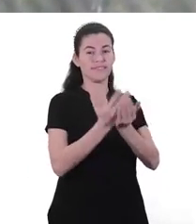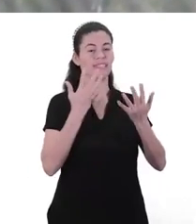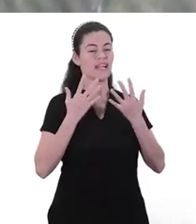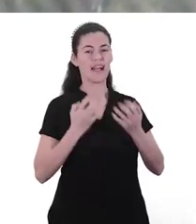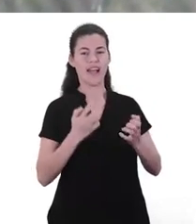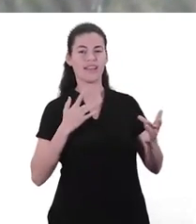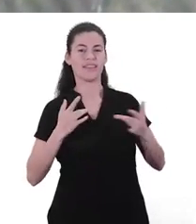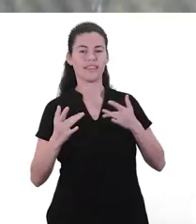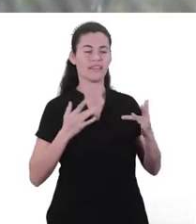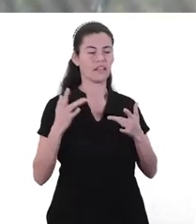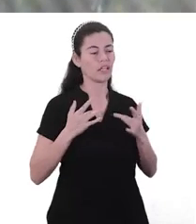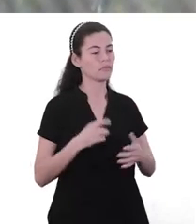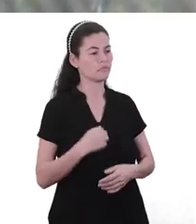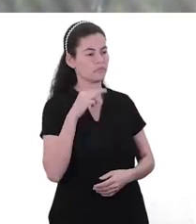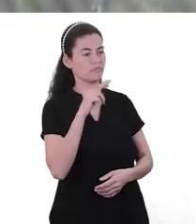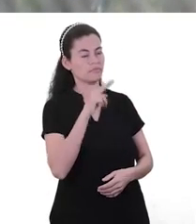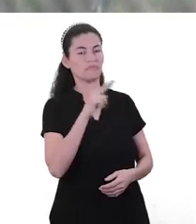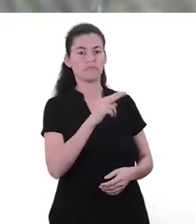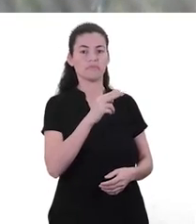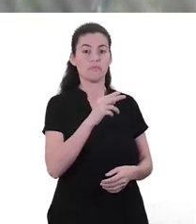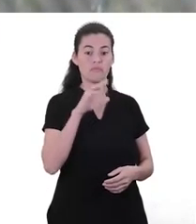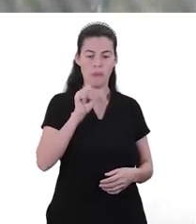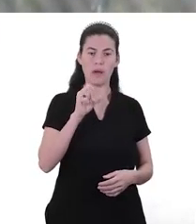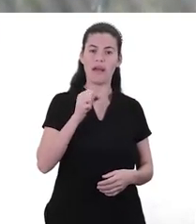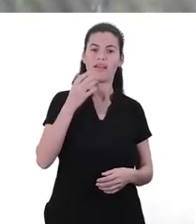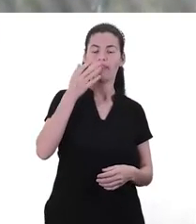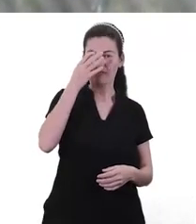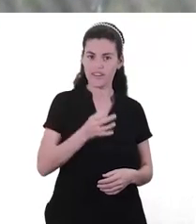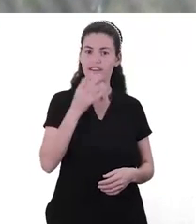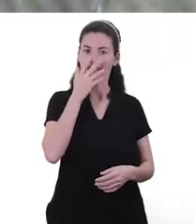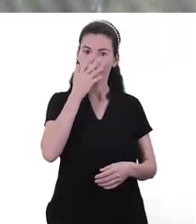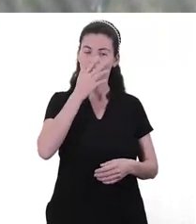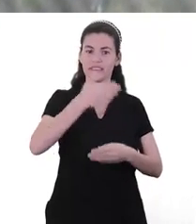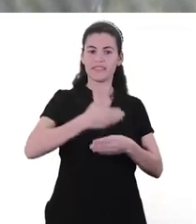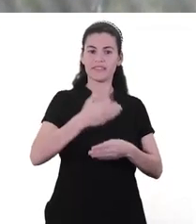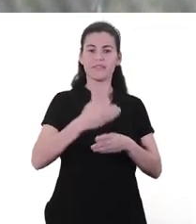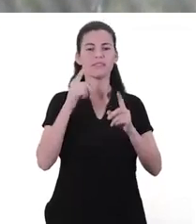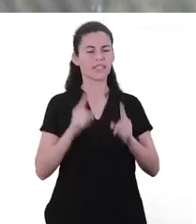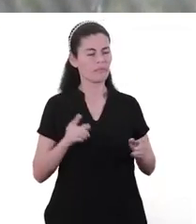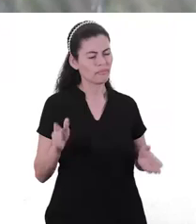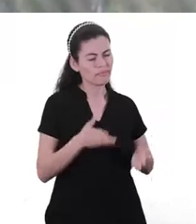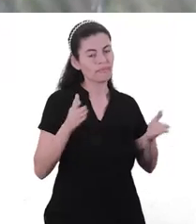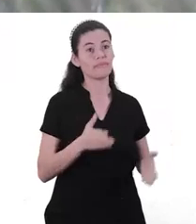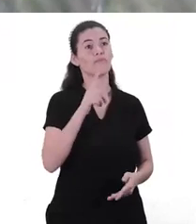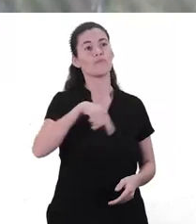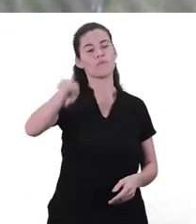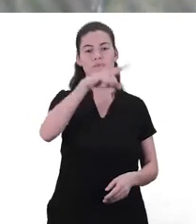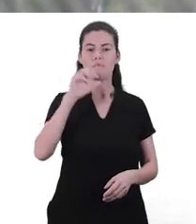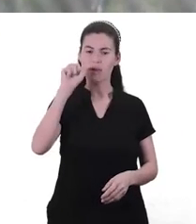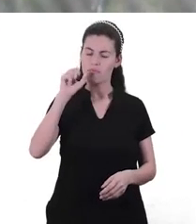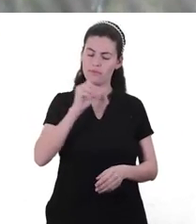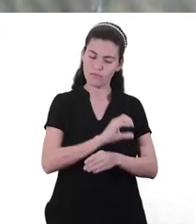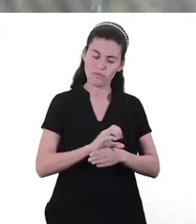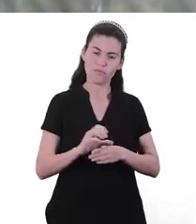hablando y te cuentan su historia. De que a mí siempre me gustó hacer. Y también invitarle a los papás que nunca es tarde. Claro, nunca es